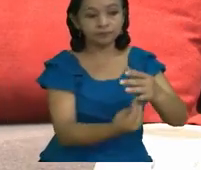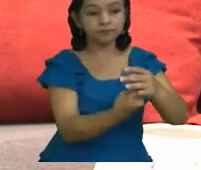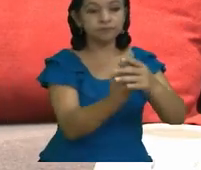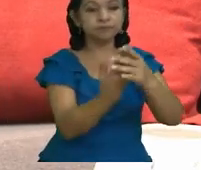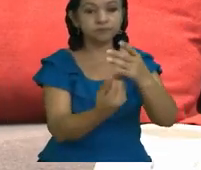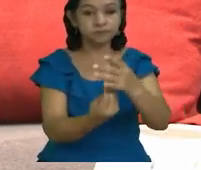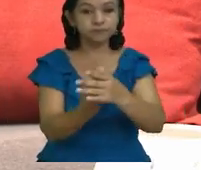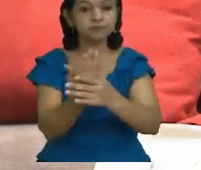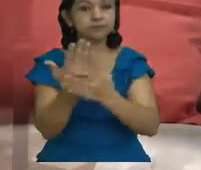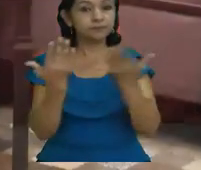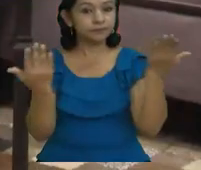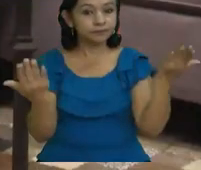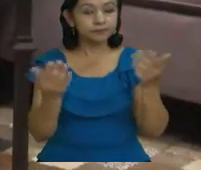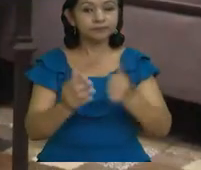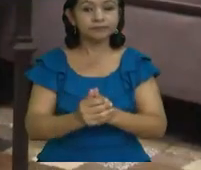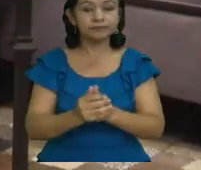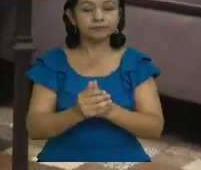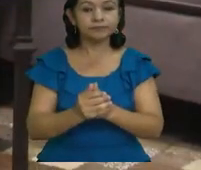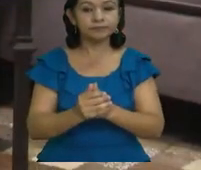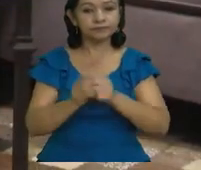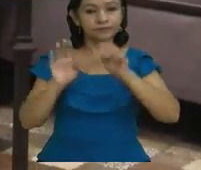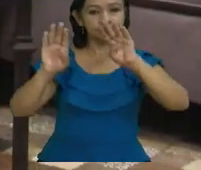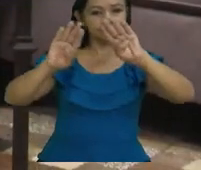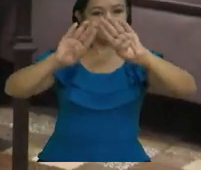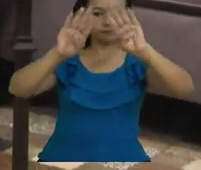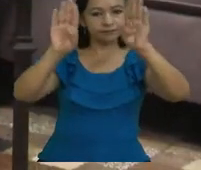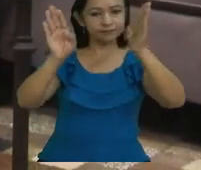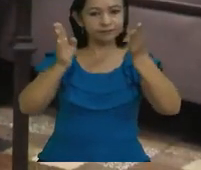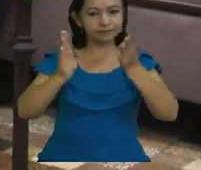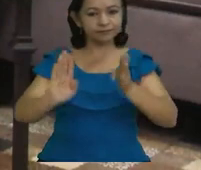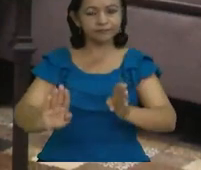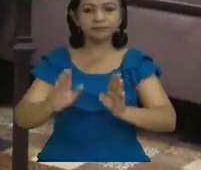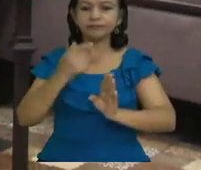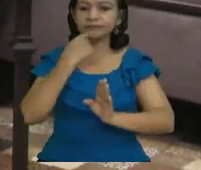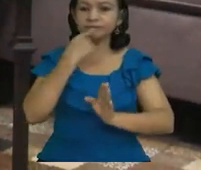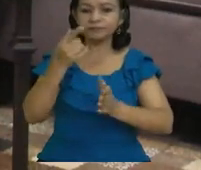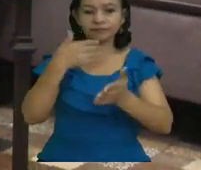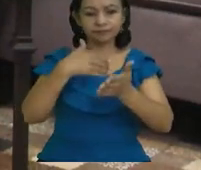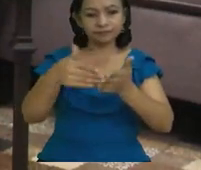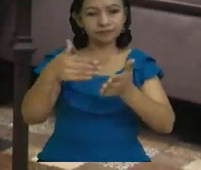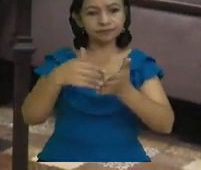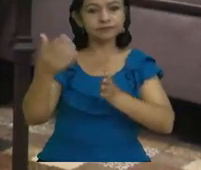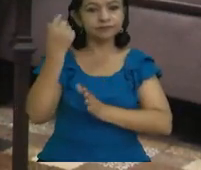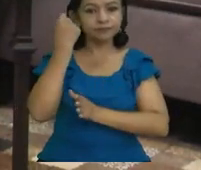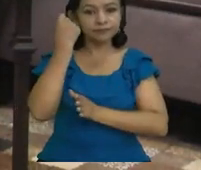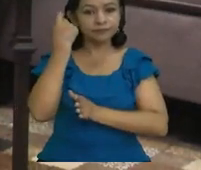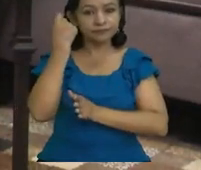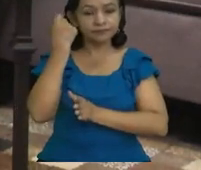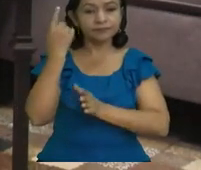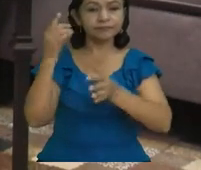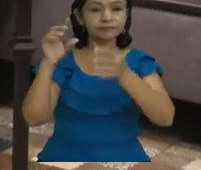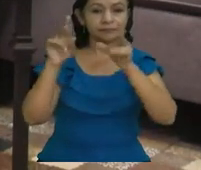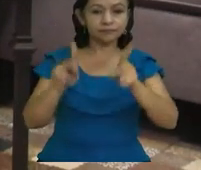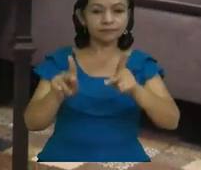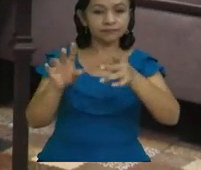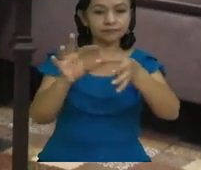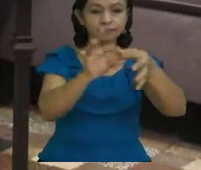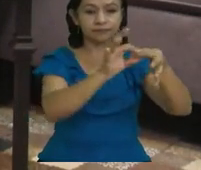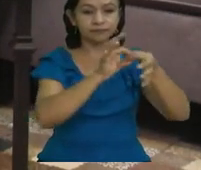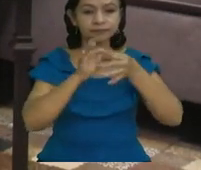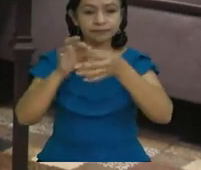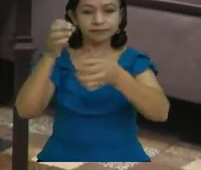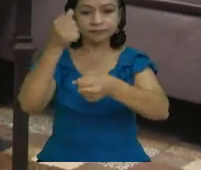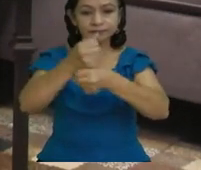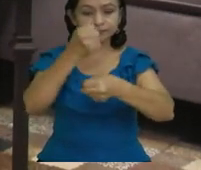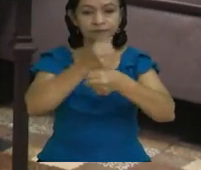nuestro país. Compañera Claudia, pues se dice bastante fácil, pero para entender en perspectivas con nuestra audiencia lo que significa el